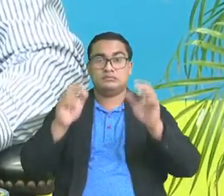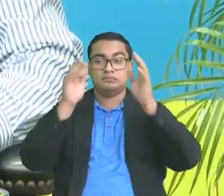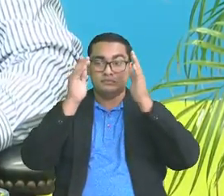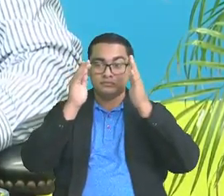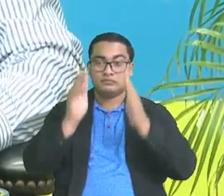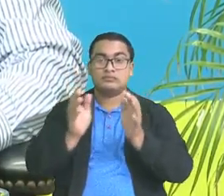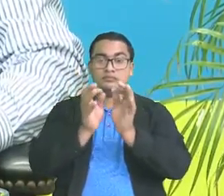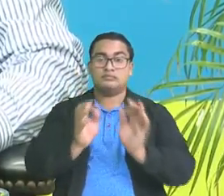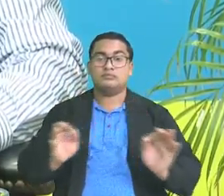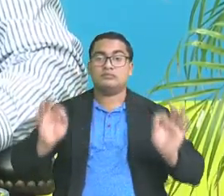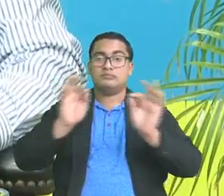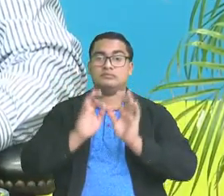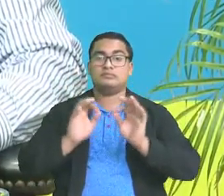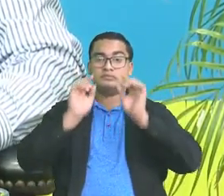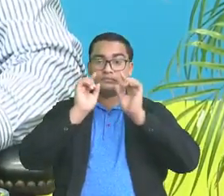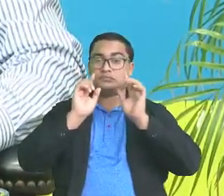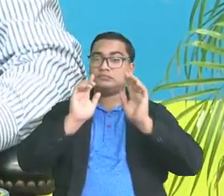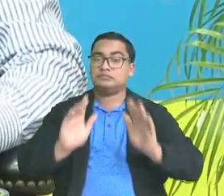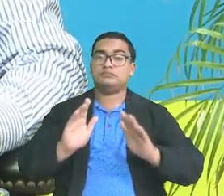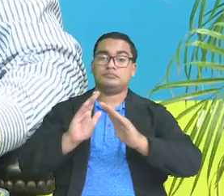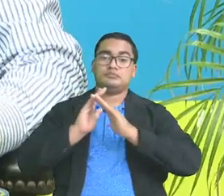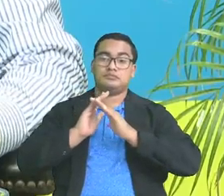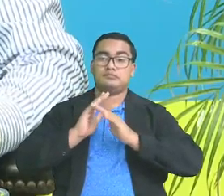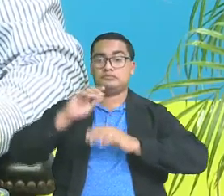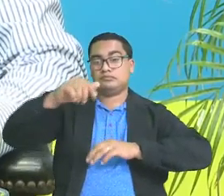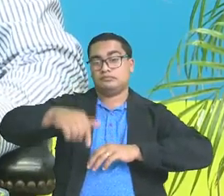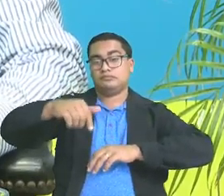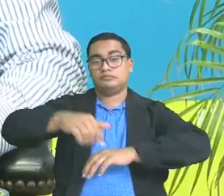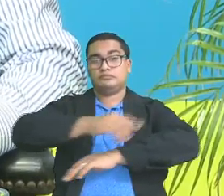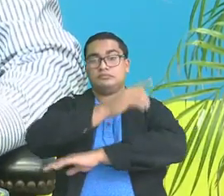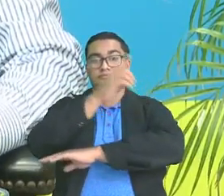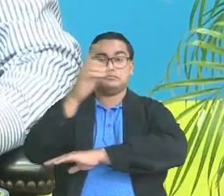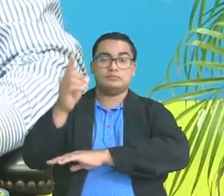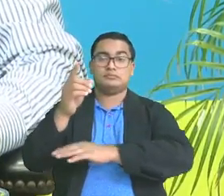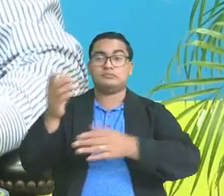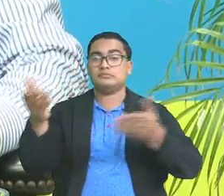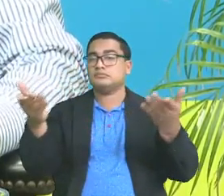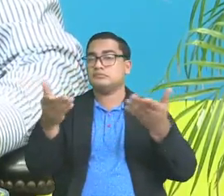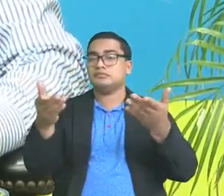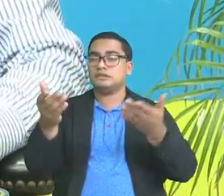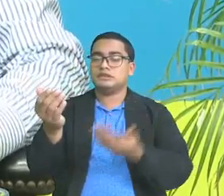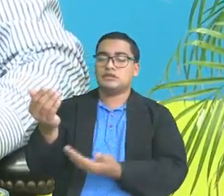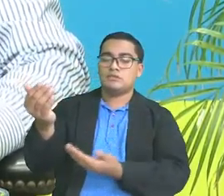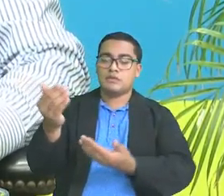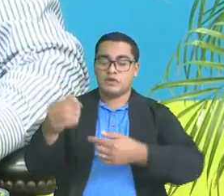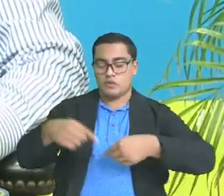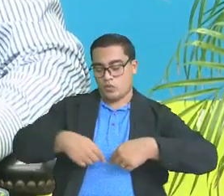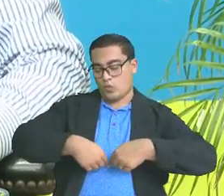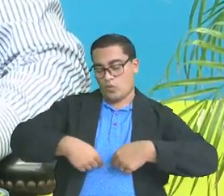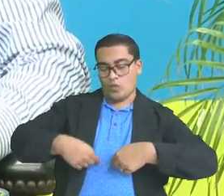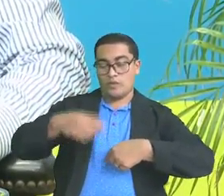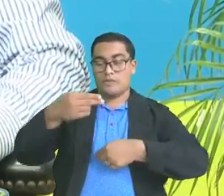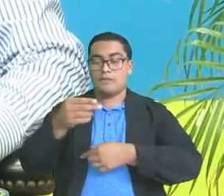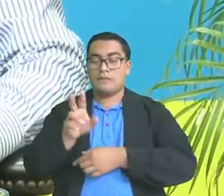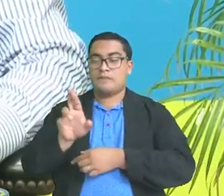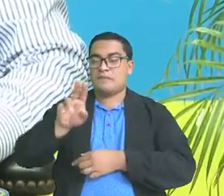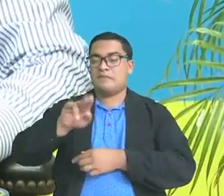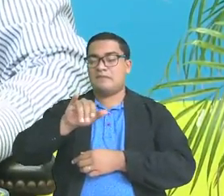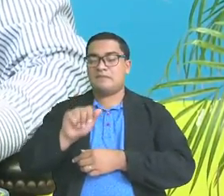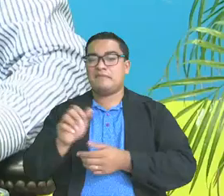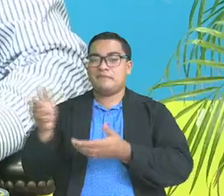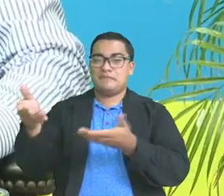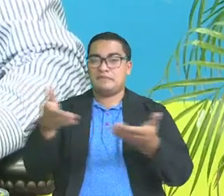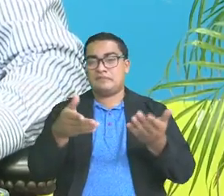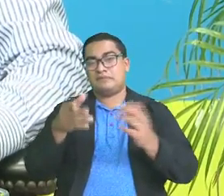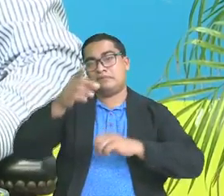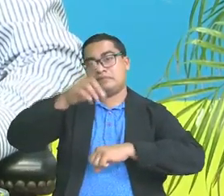en la prevención. El día de hoy vamos a estar hablando sobre las hernias en los recién nacidos. Tenemos como invitado al doctor